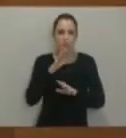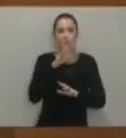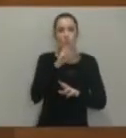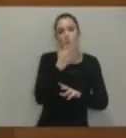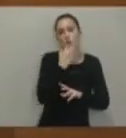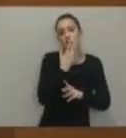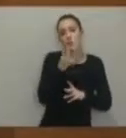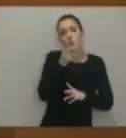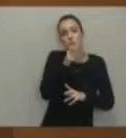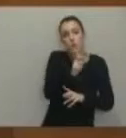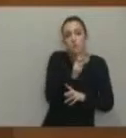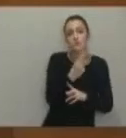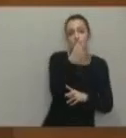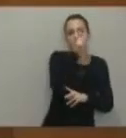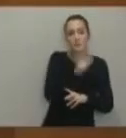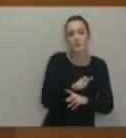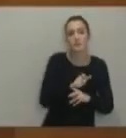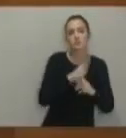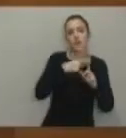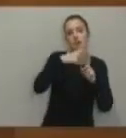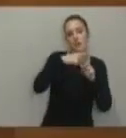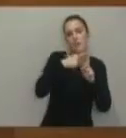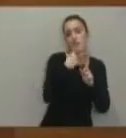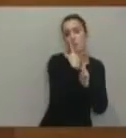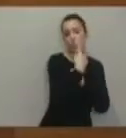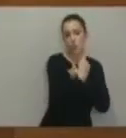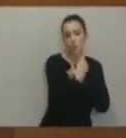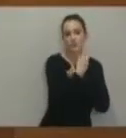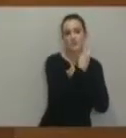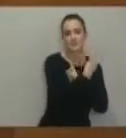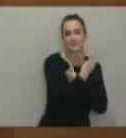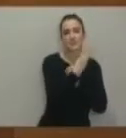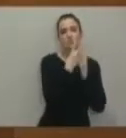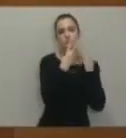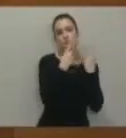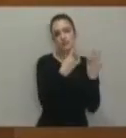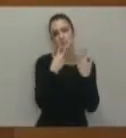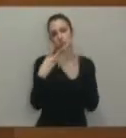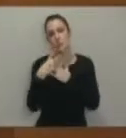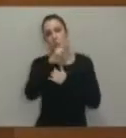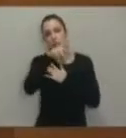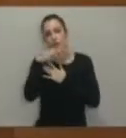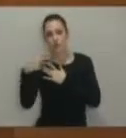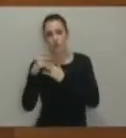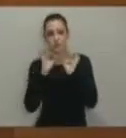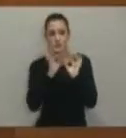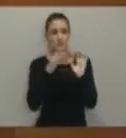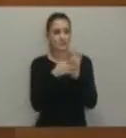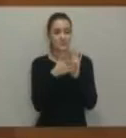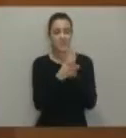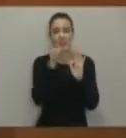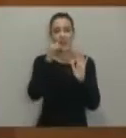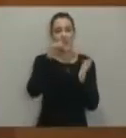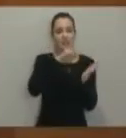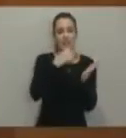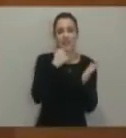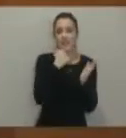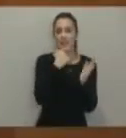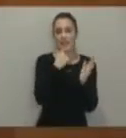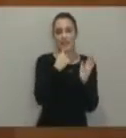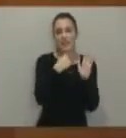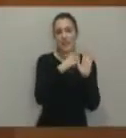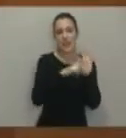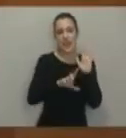1 es de 379 euros. No es una cifra arbitraria, es la que fija la propia normativa de